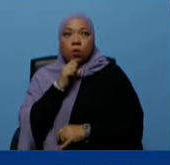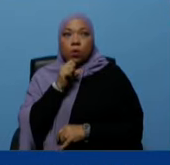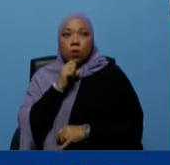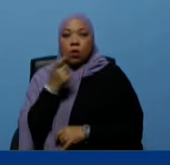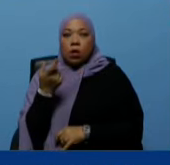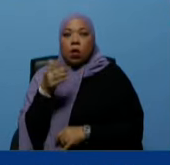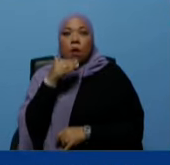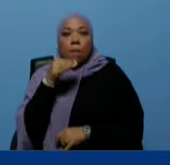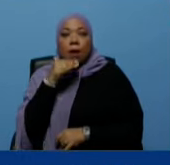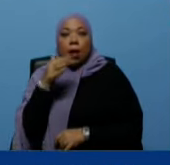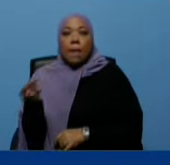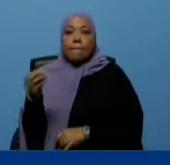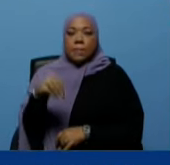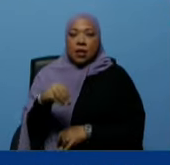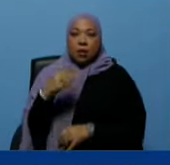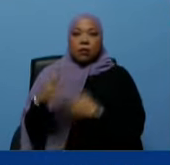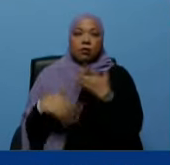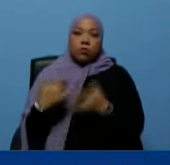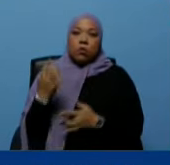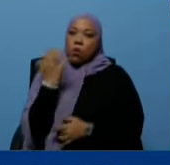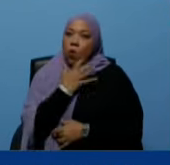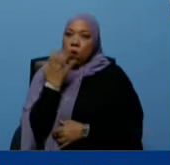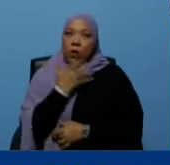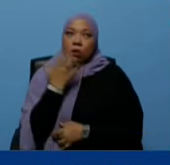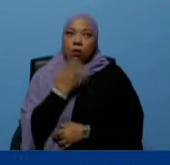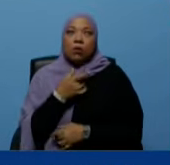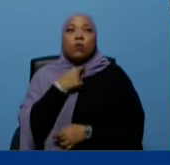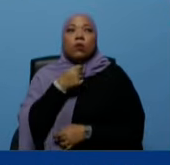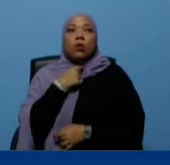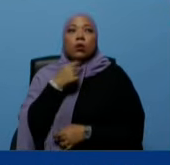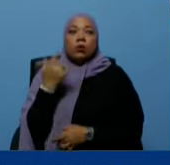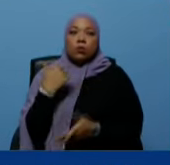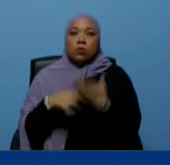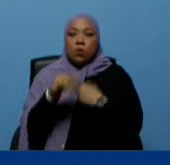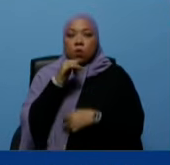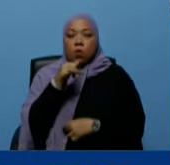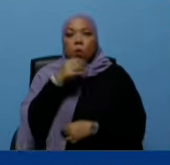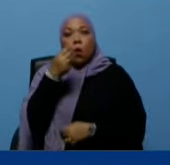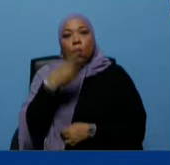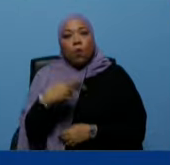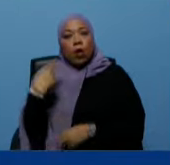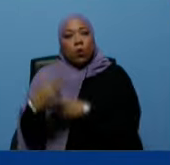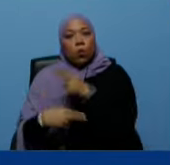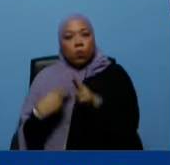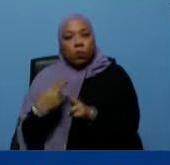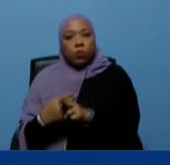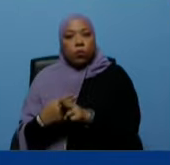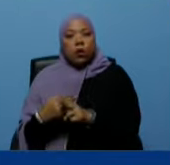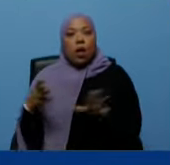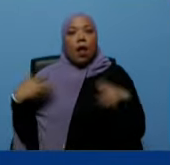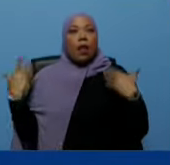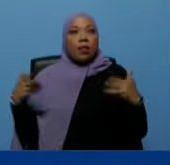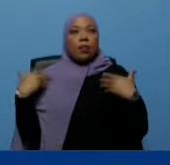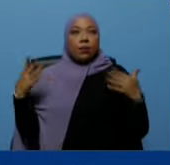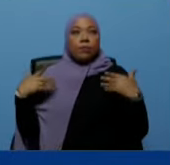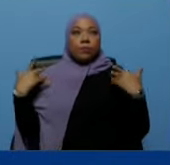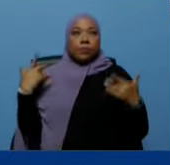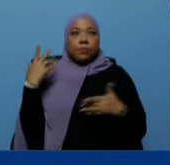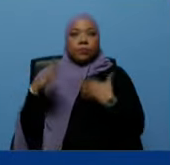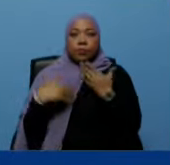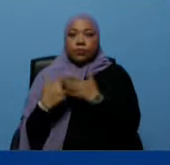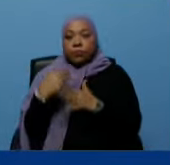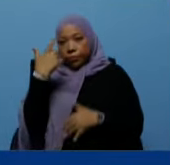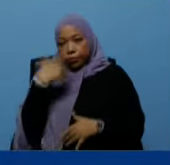para amargarse más. Es un chiste malo. A mí me gusta hacer chistes porque yo tengo buen humor y ando alegre. Y cuando me